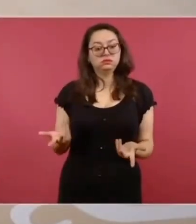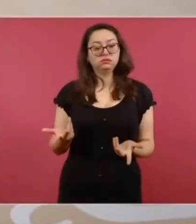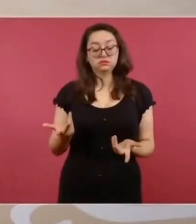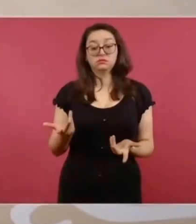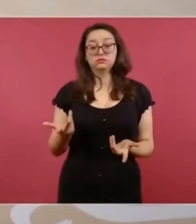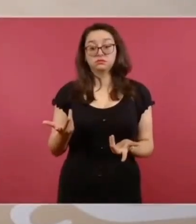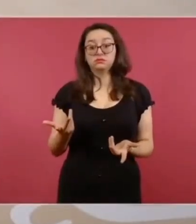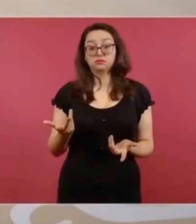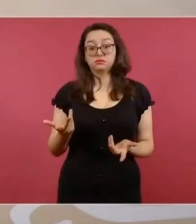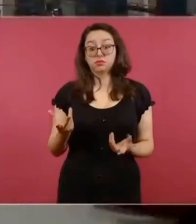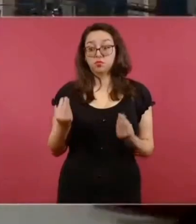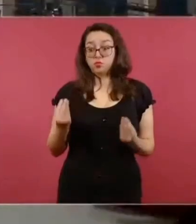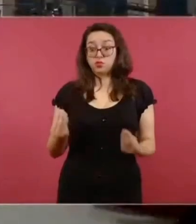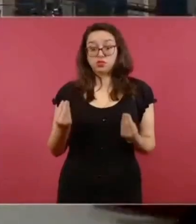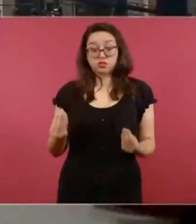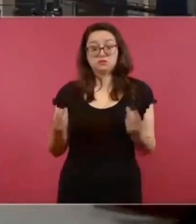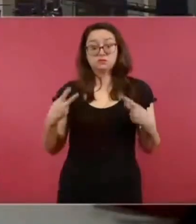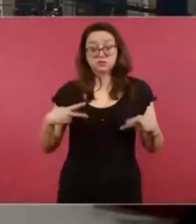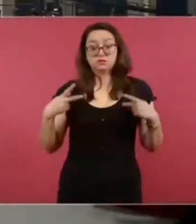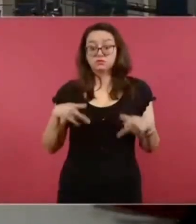obtuvo muchos votos.